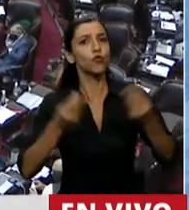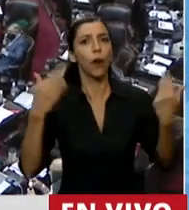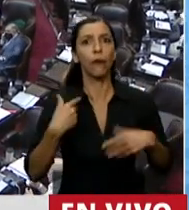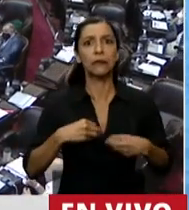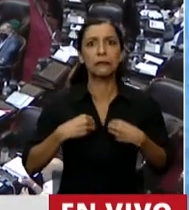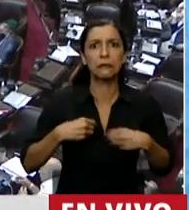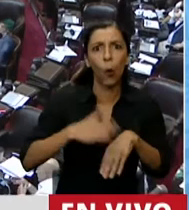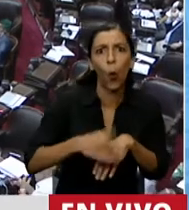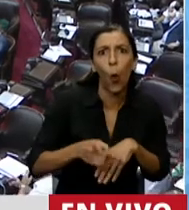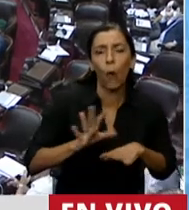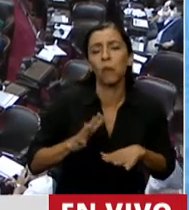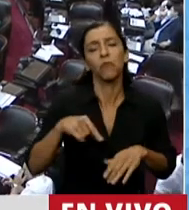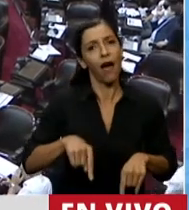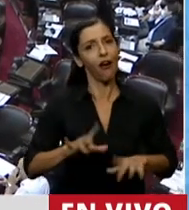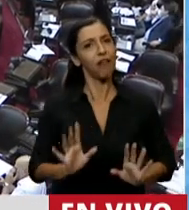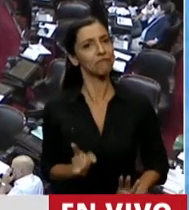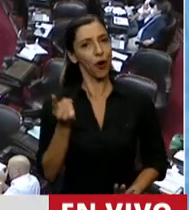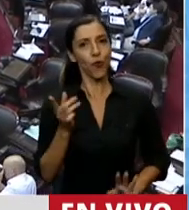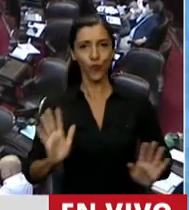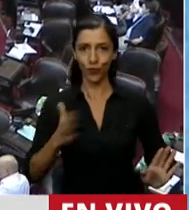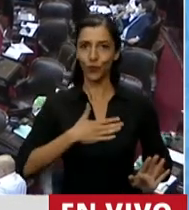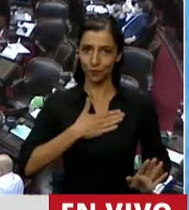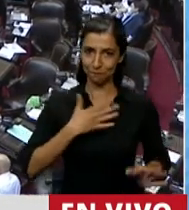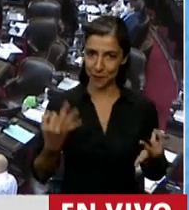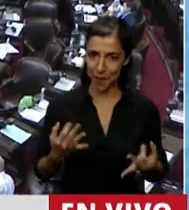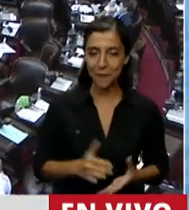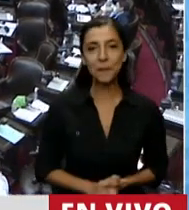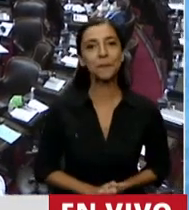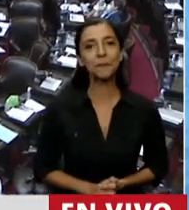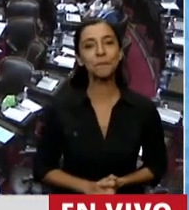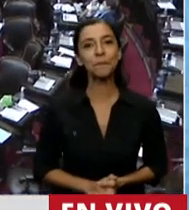orgullosos. Y creo que esto pasa fundamentalmente por